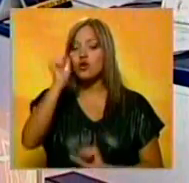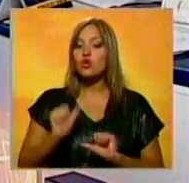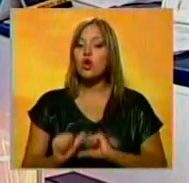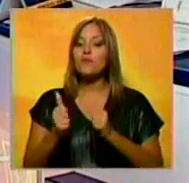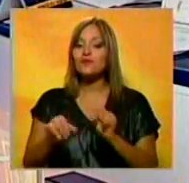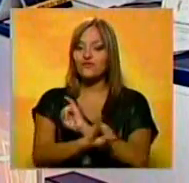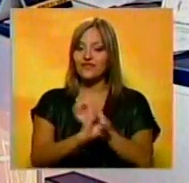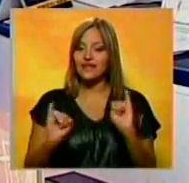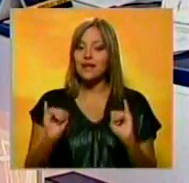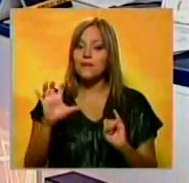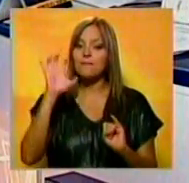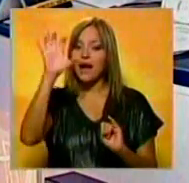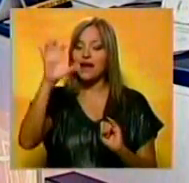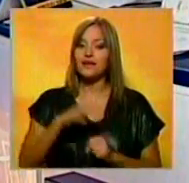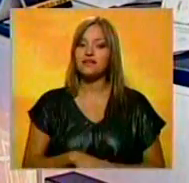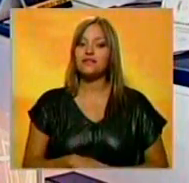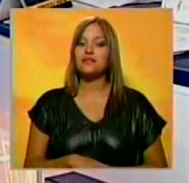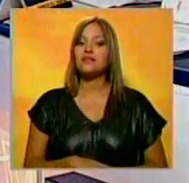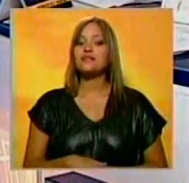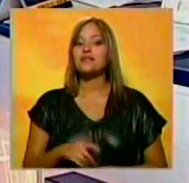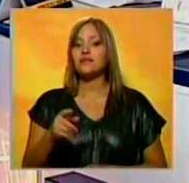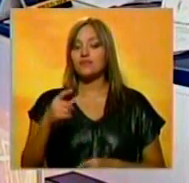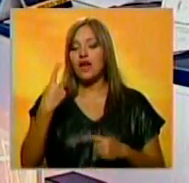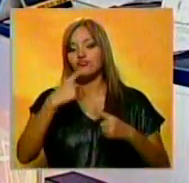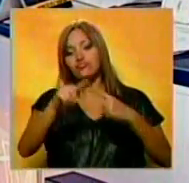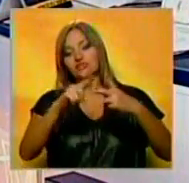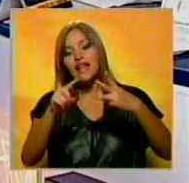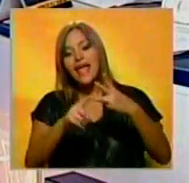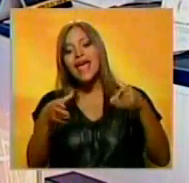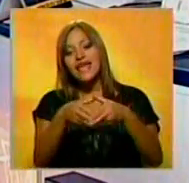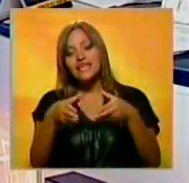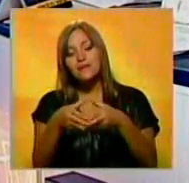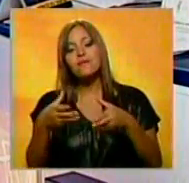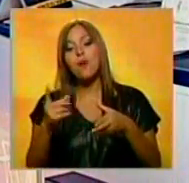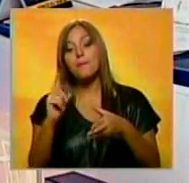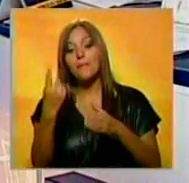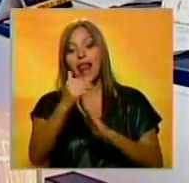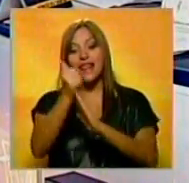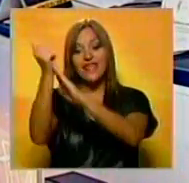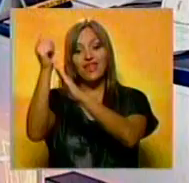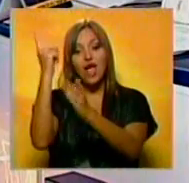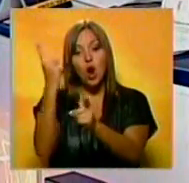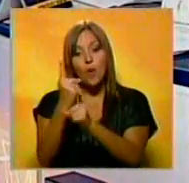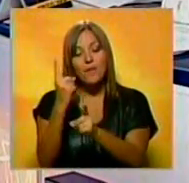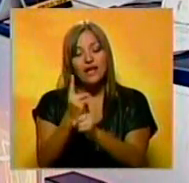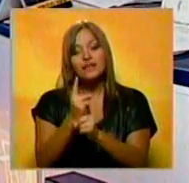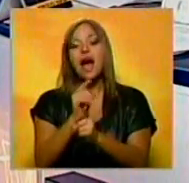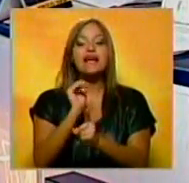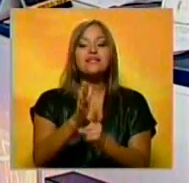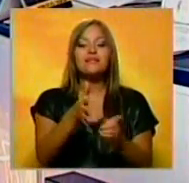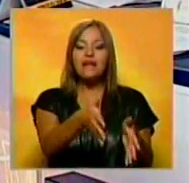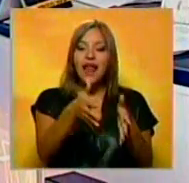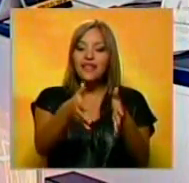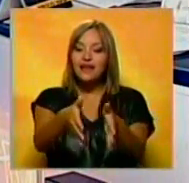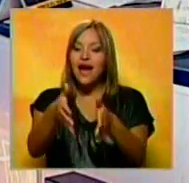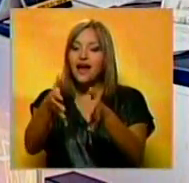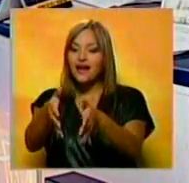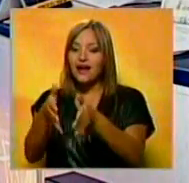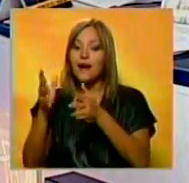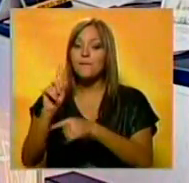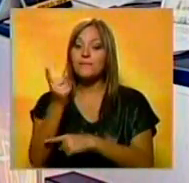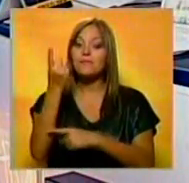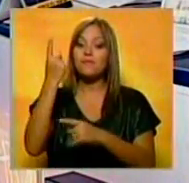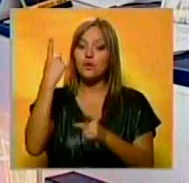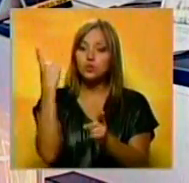torneo clausura en nuestro país. Mineros de Guayana, Atlético Venezuela y Trujillanos son los primeros líderes del certamen tras sus respectivas victorias logradas en la